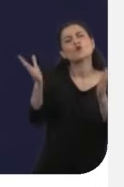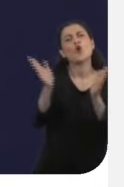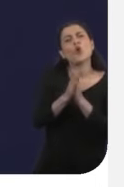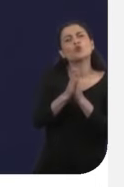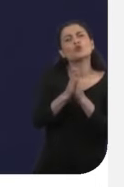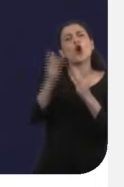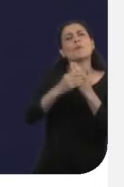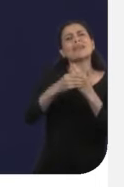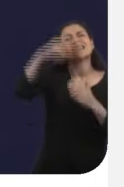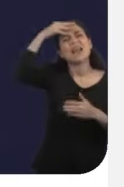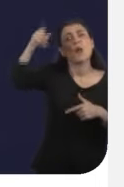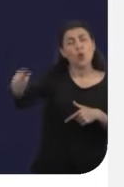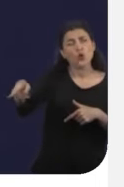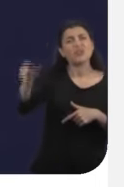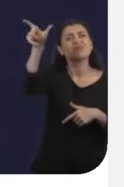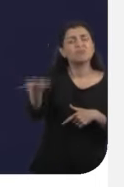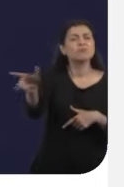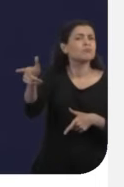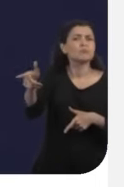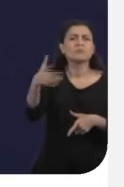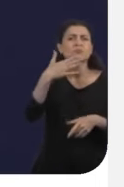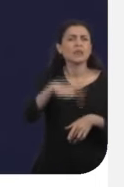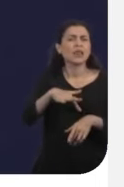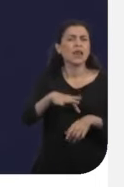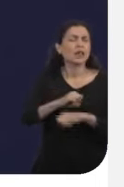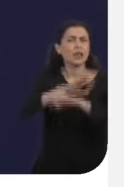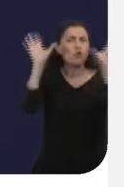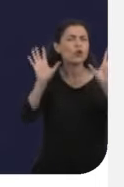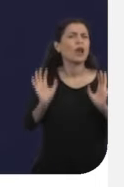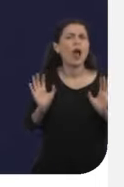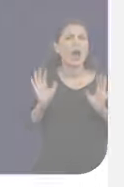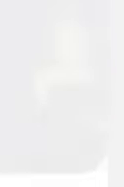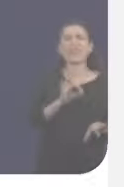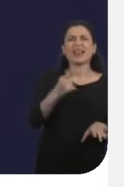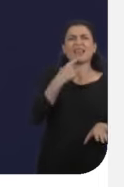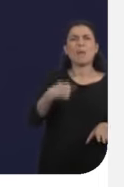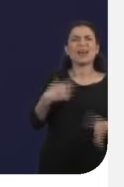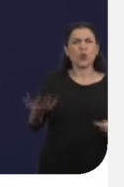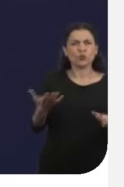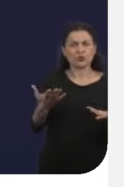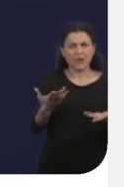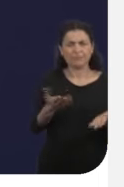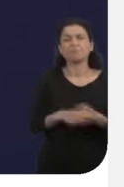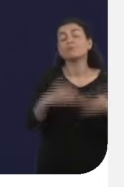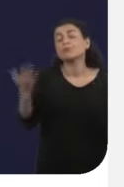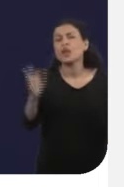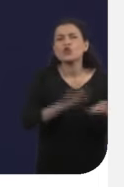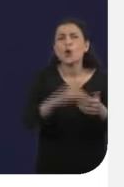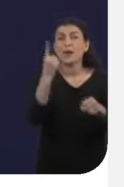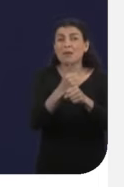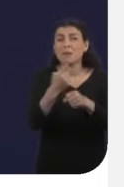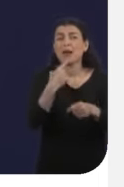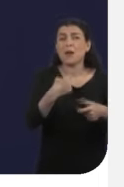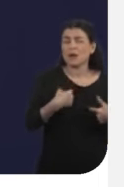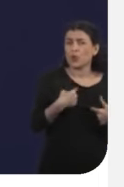y la doctora bullrich entiende que el operativo fue Eh impecable bueno con respecto a la A lo primero en